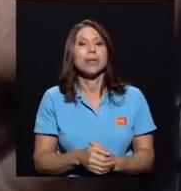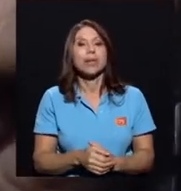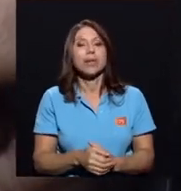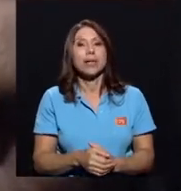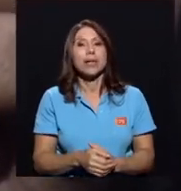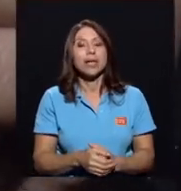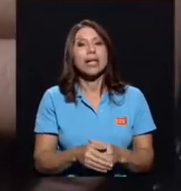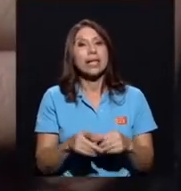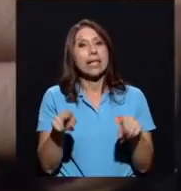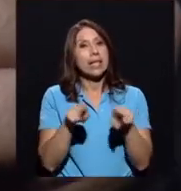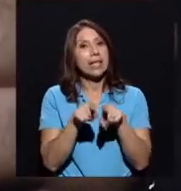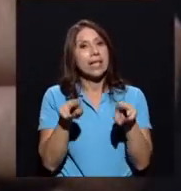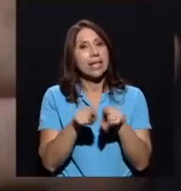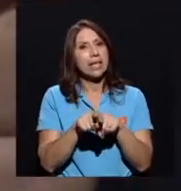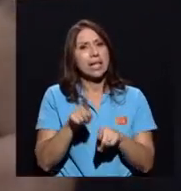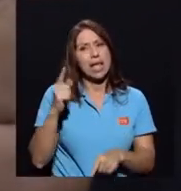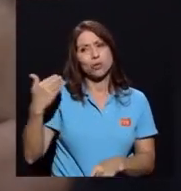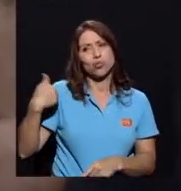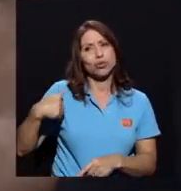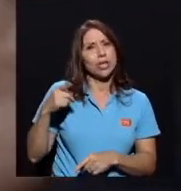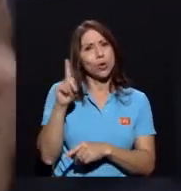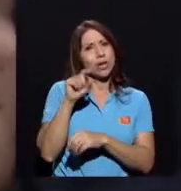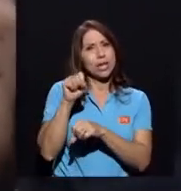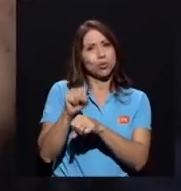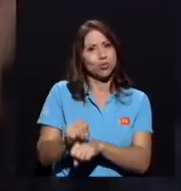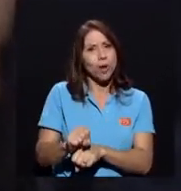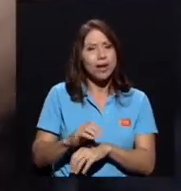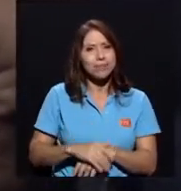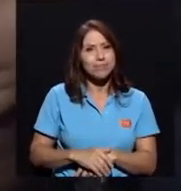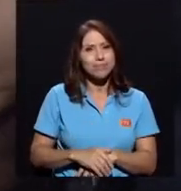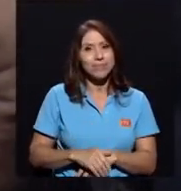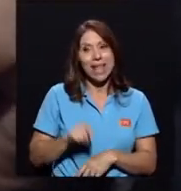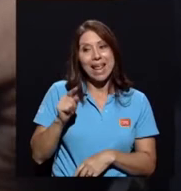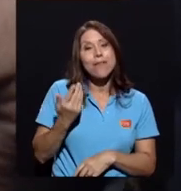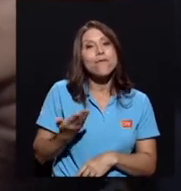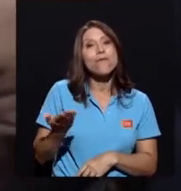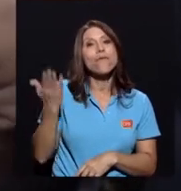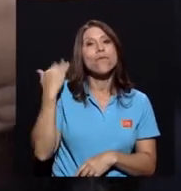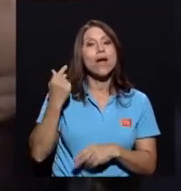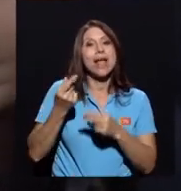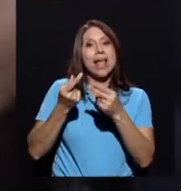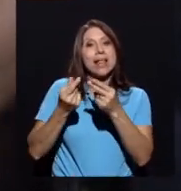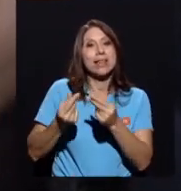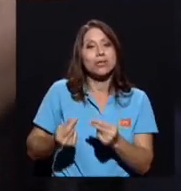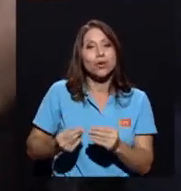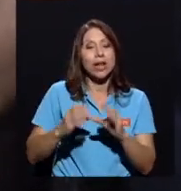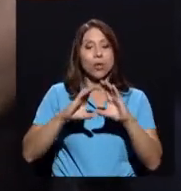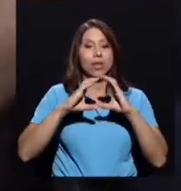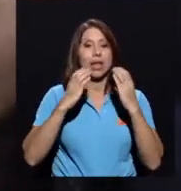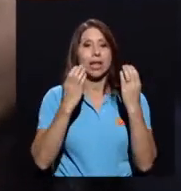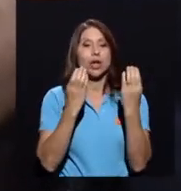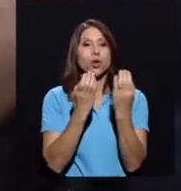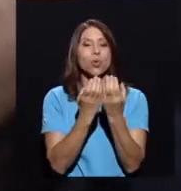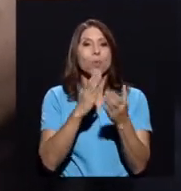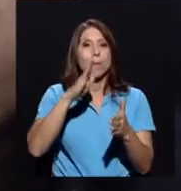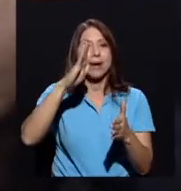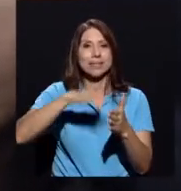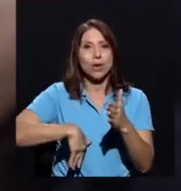y es un señor inusual fue el tesorero de el club barcelona